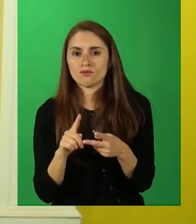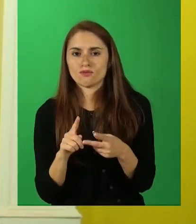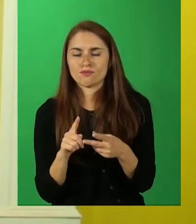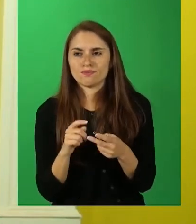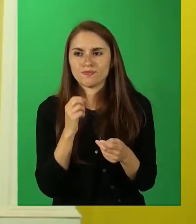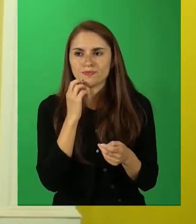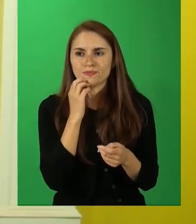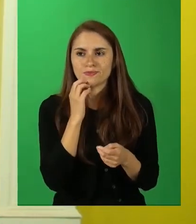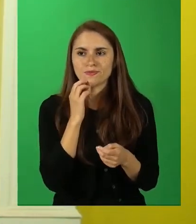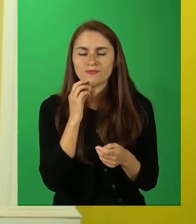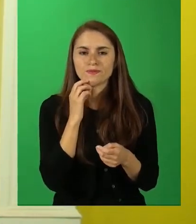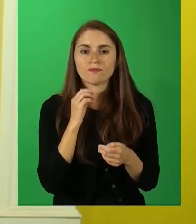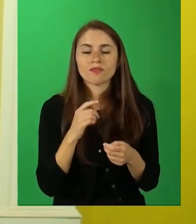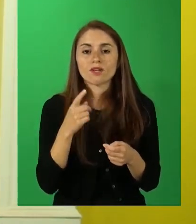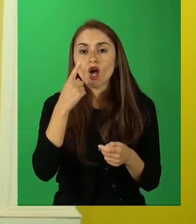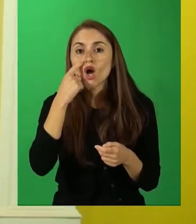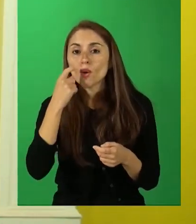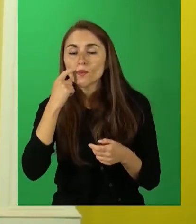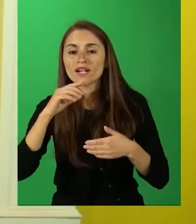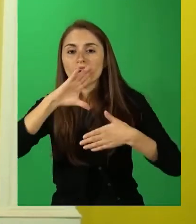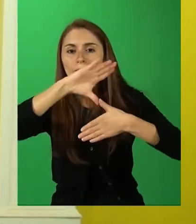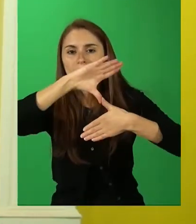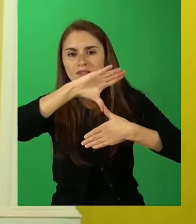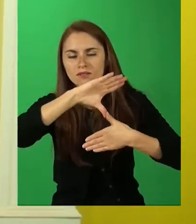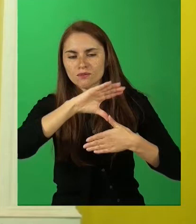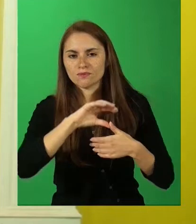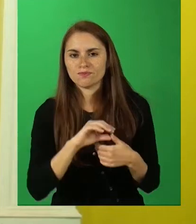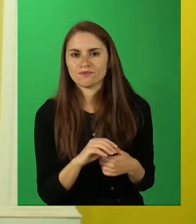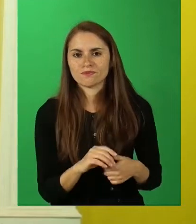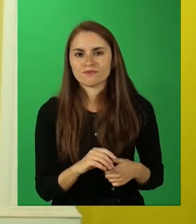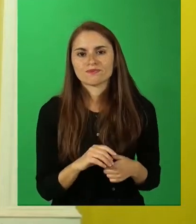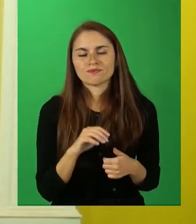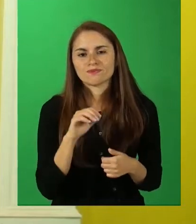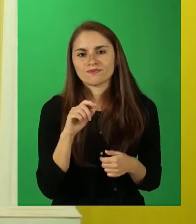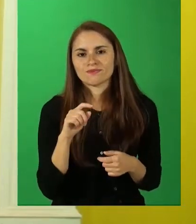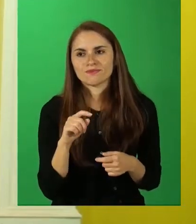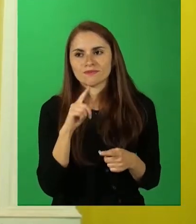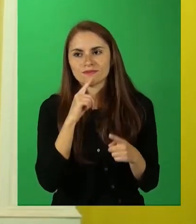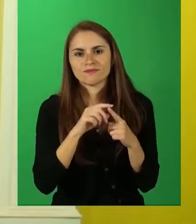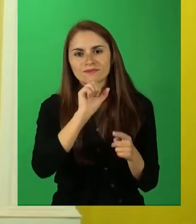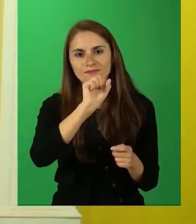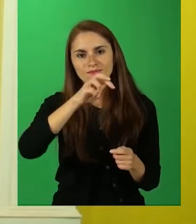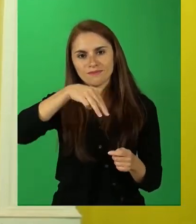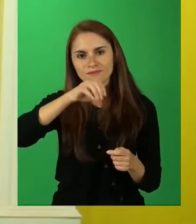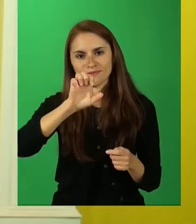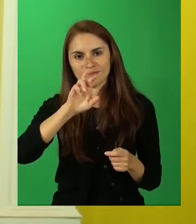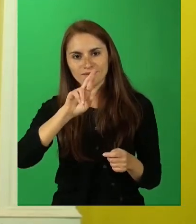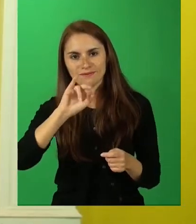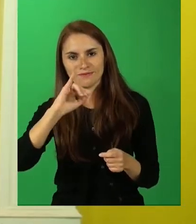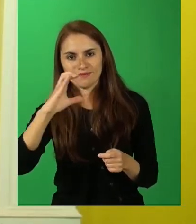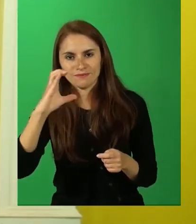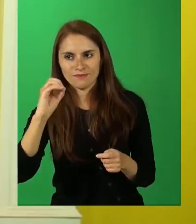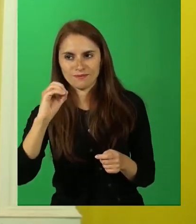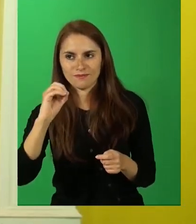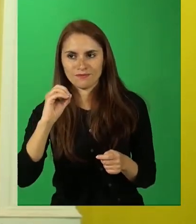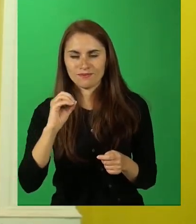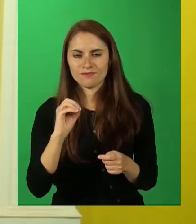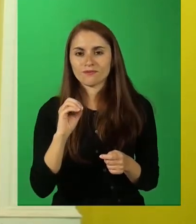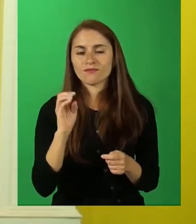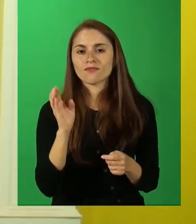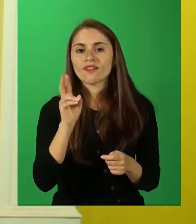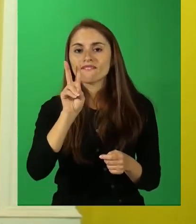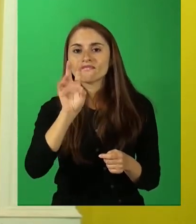navegante. Américo, como el cantante, Américo. Américo